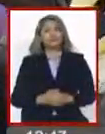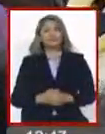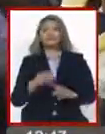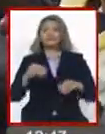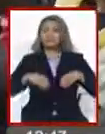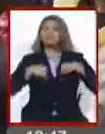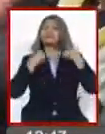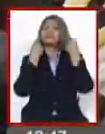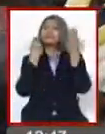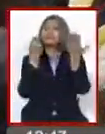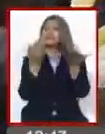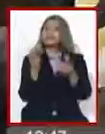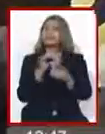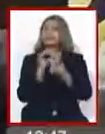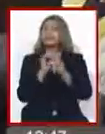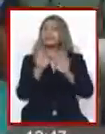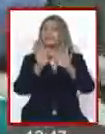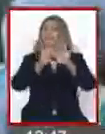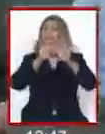quiere volver